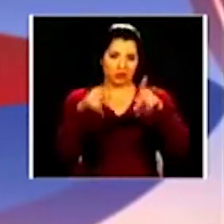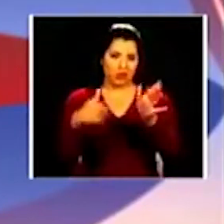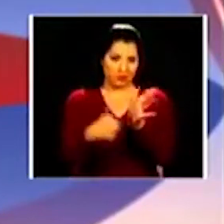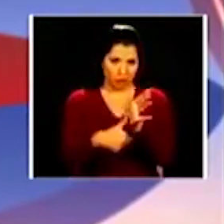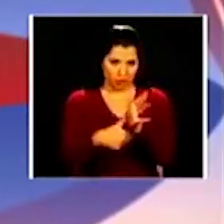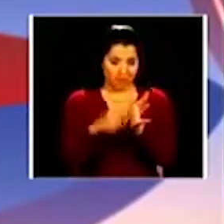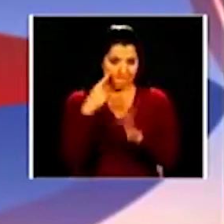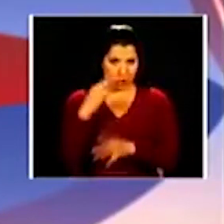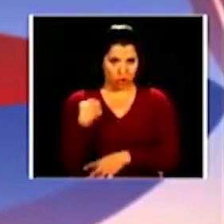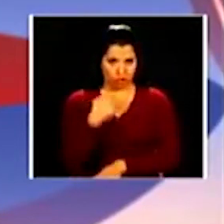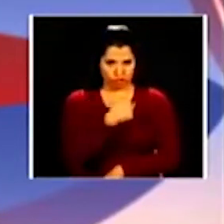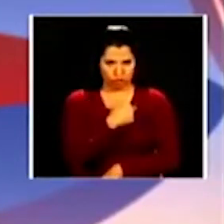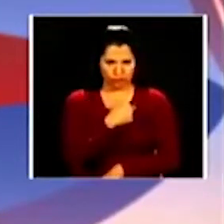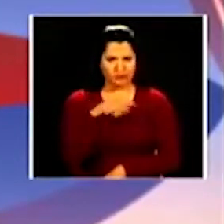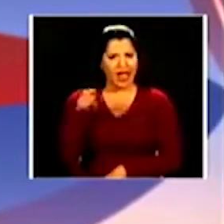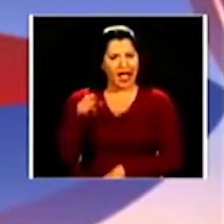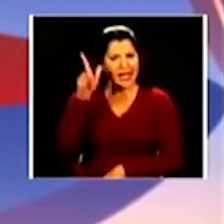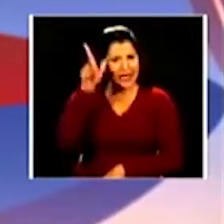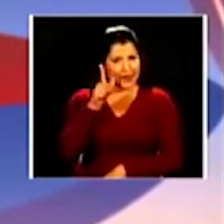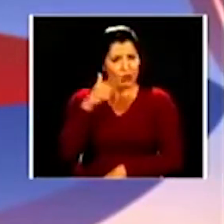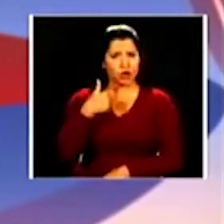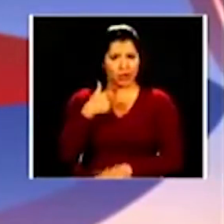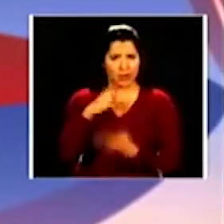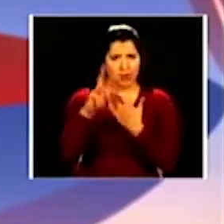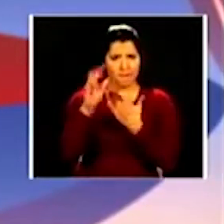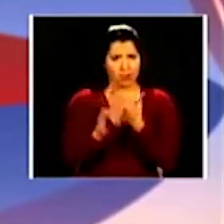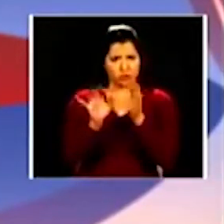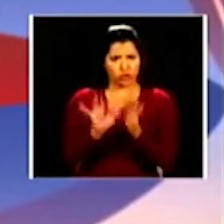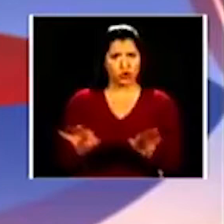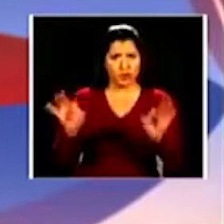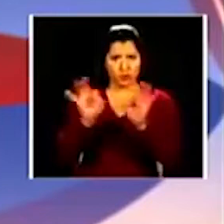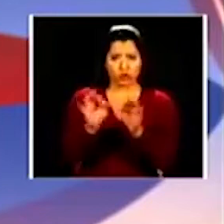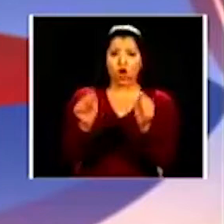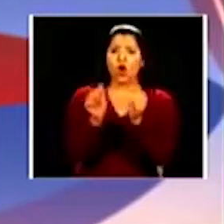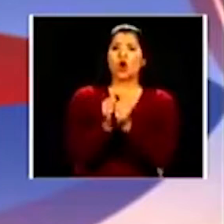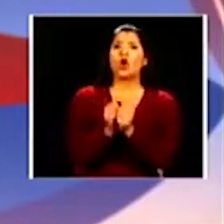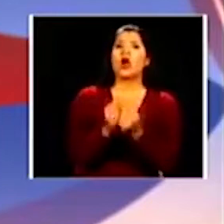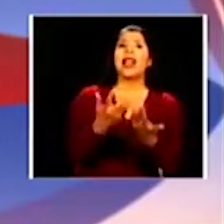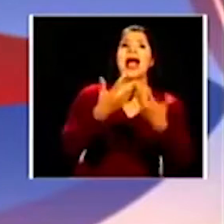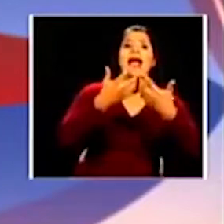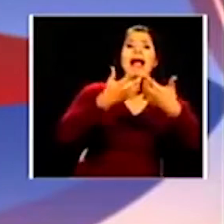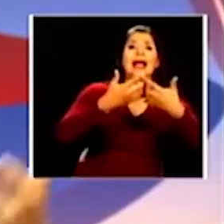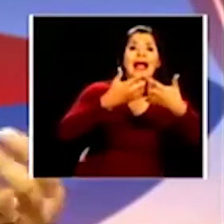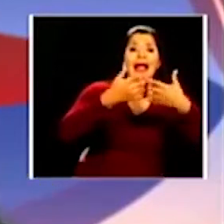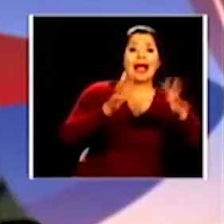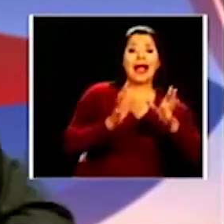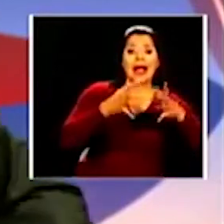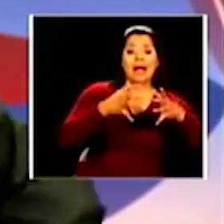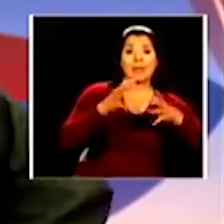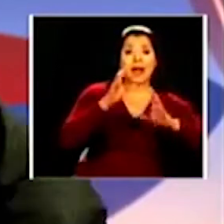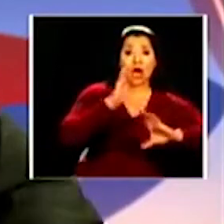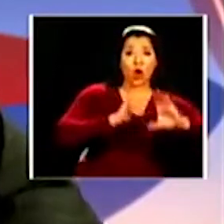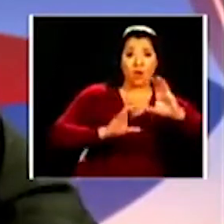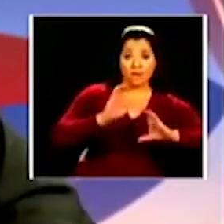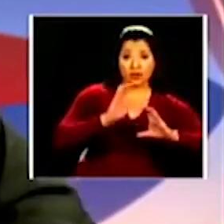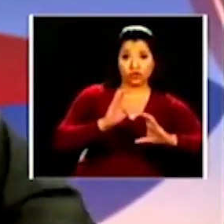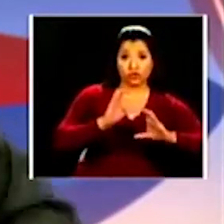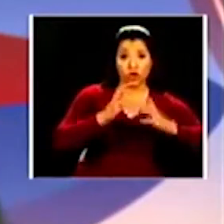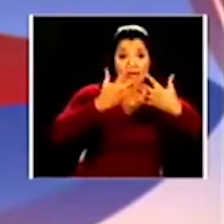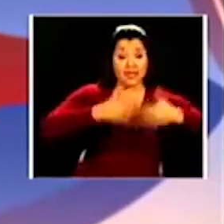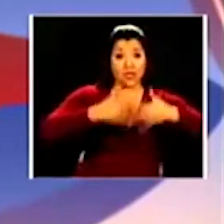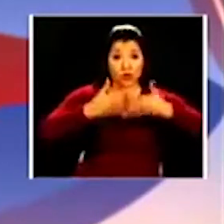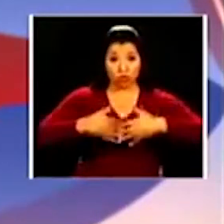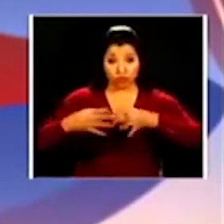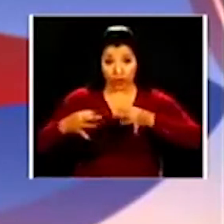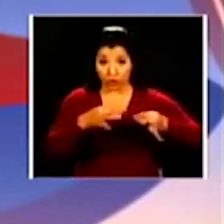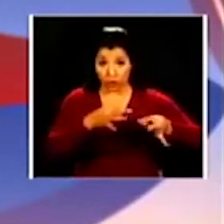En Limón hay varios proyectos importantes con la Cámara de Comercio, Industria y Turismo que nos ha presentado un proyecto maravilloso de desarrollo turístico, que es